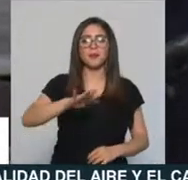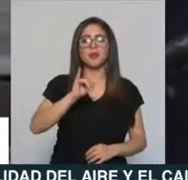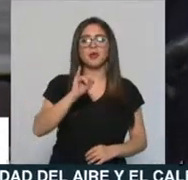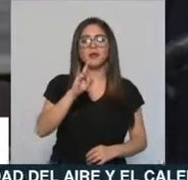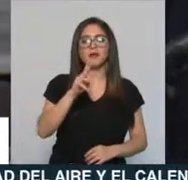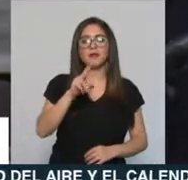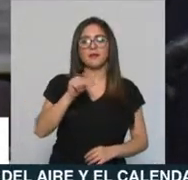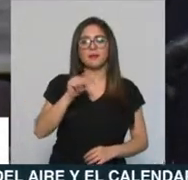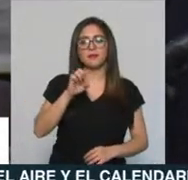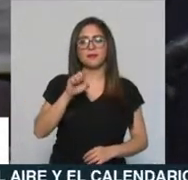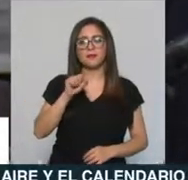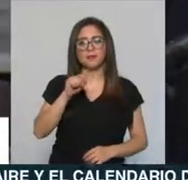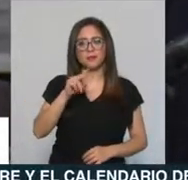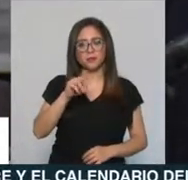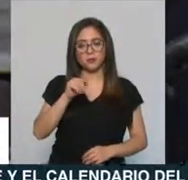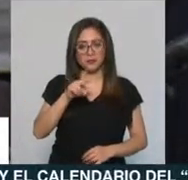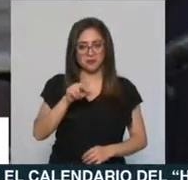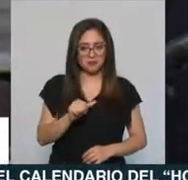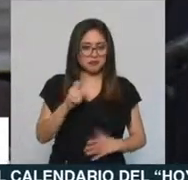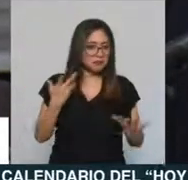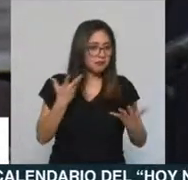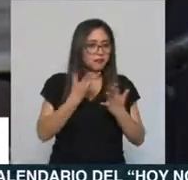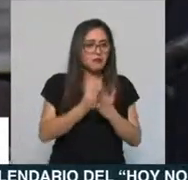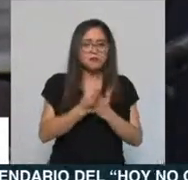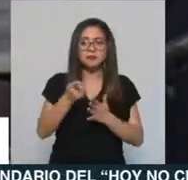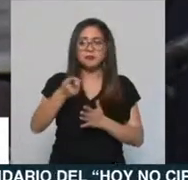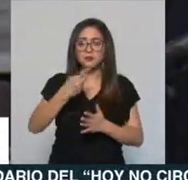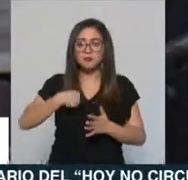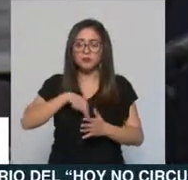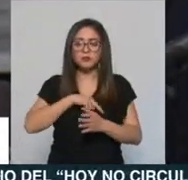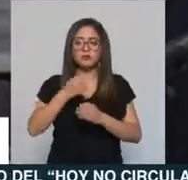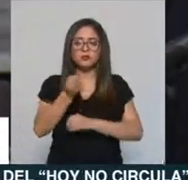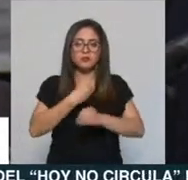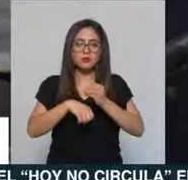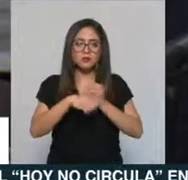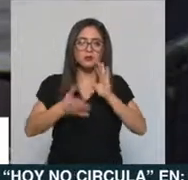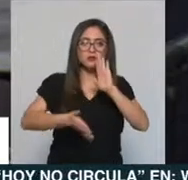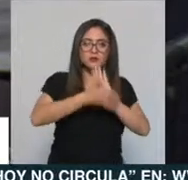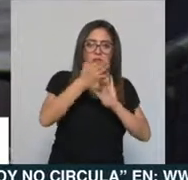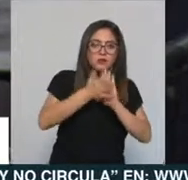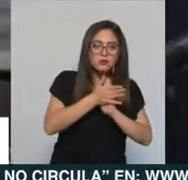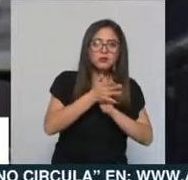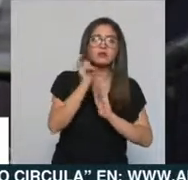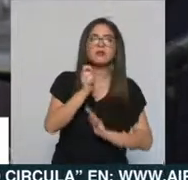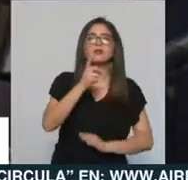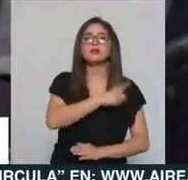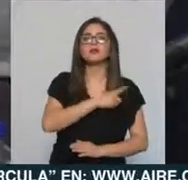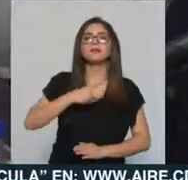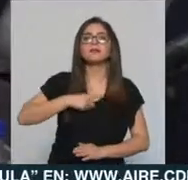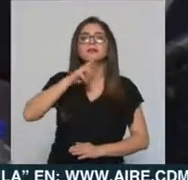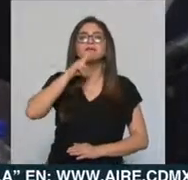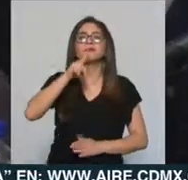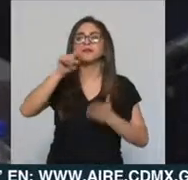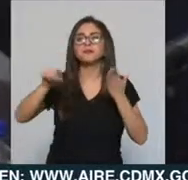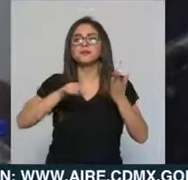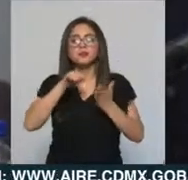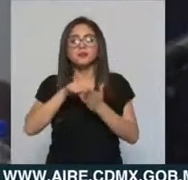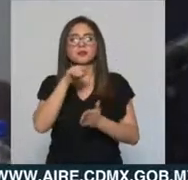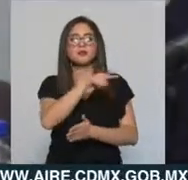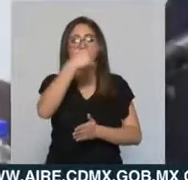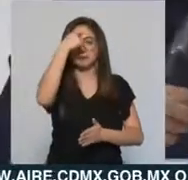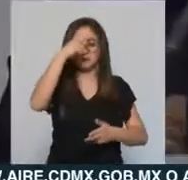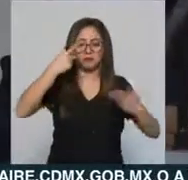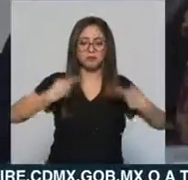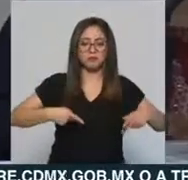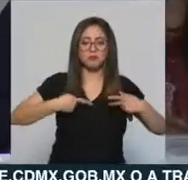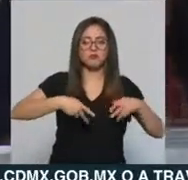infraestructura comercial. Con estas obras nos propusimos generar mejores condiciones en los inmuebles para los